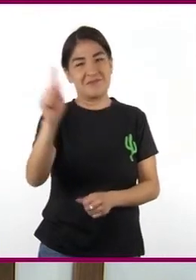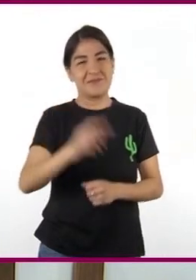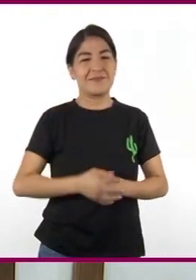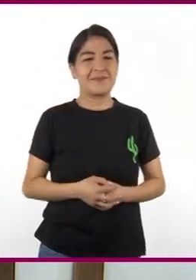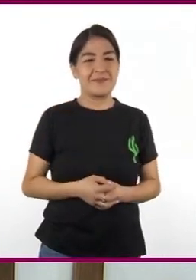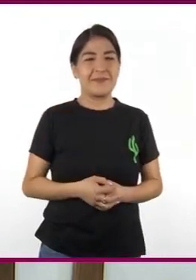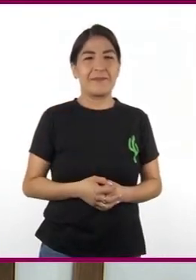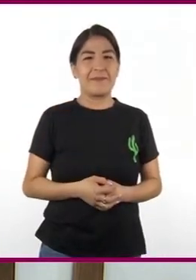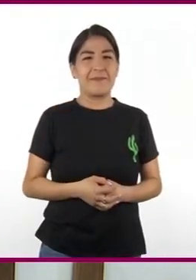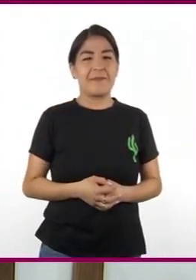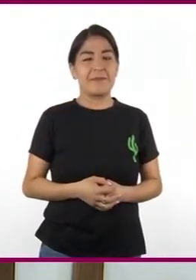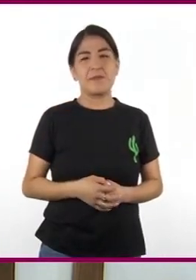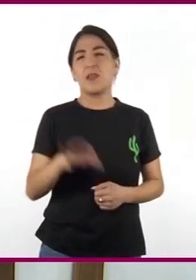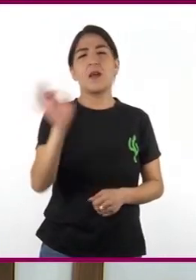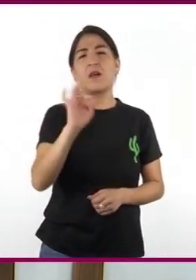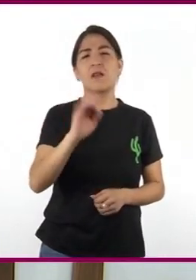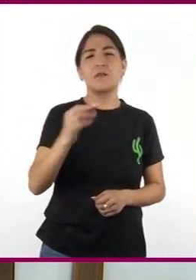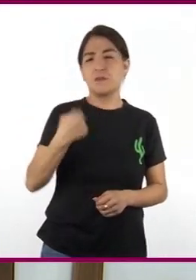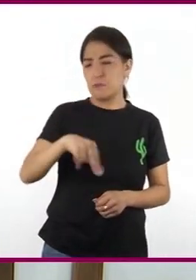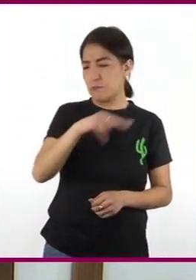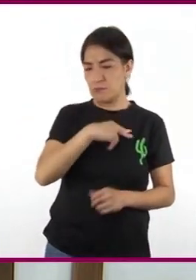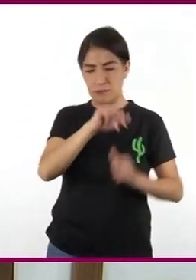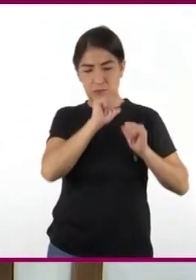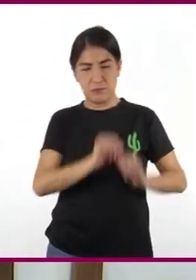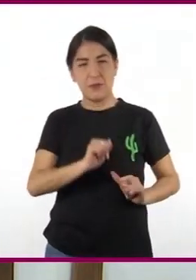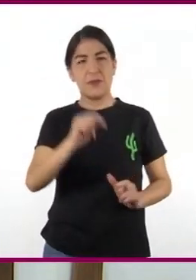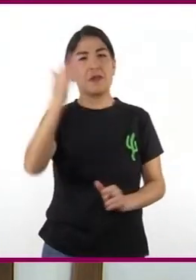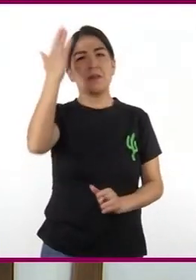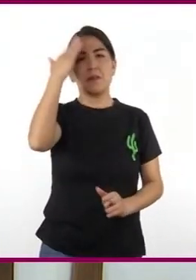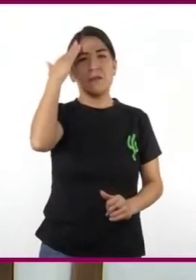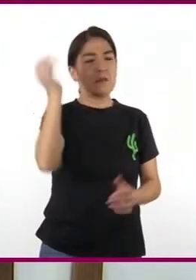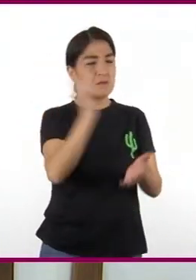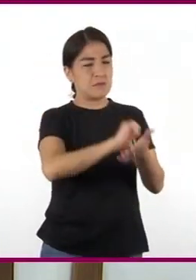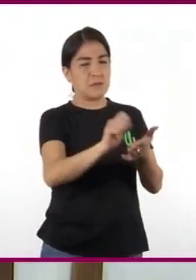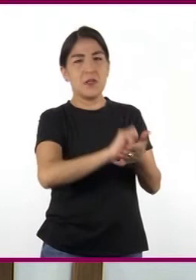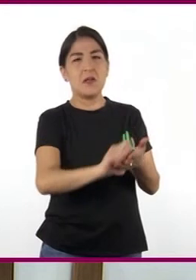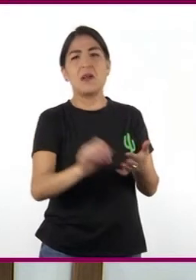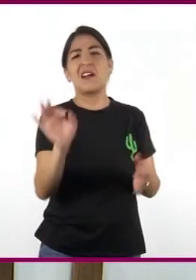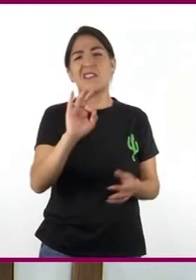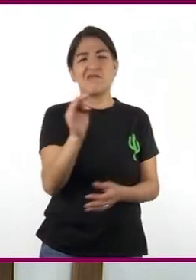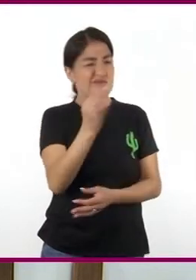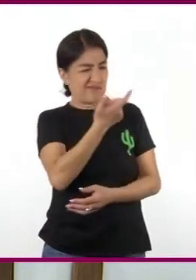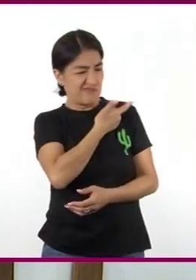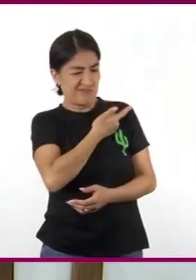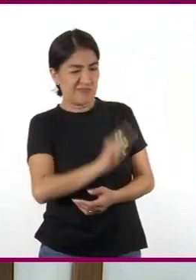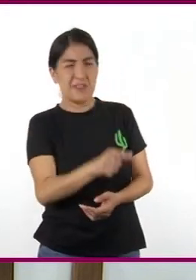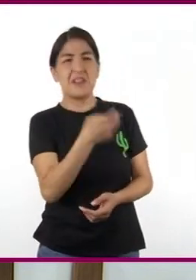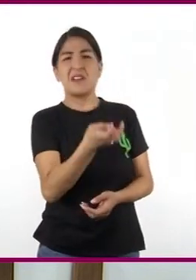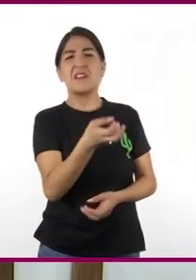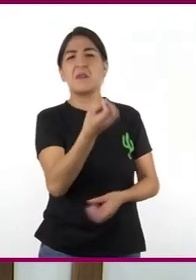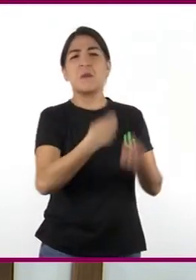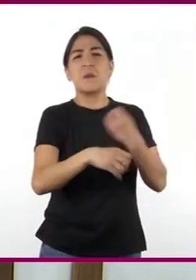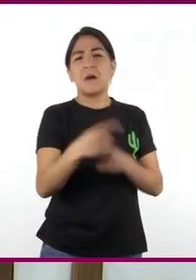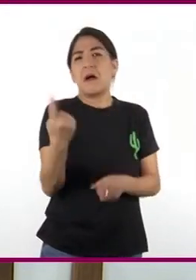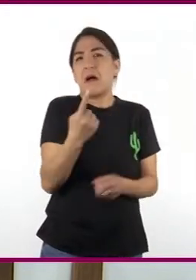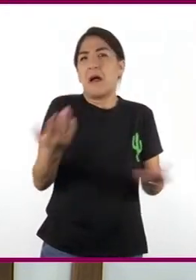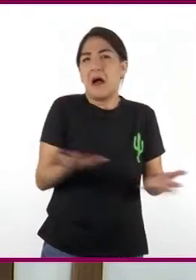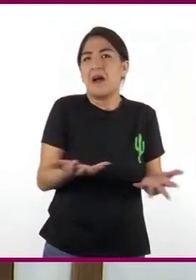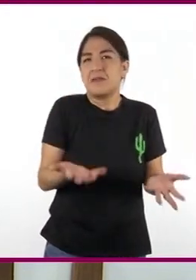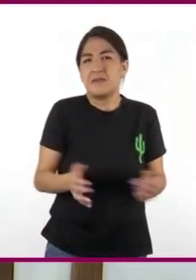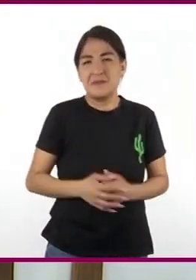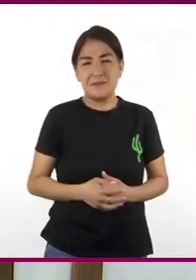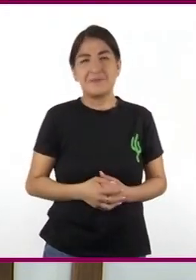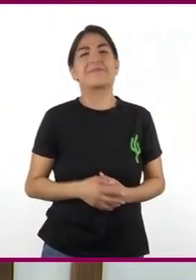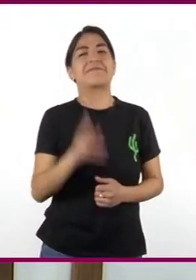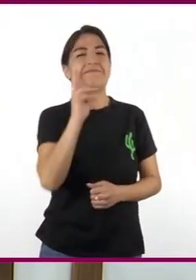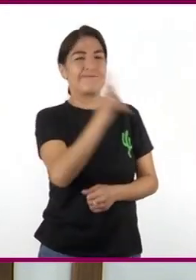los autores del prólogo, ¿qué pasaría si no nos agrada el escrito o la obra? ¿Qué se tendría que hacer? Veamos